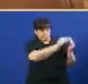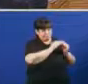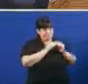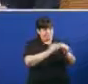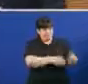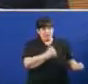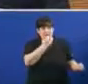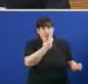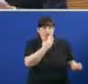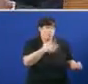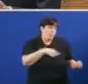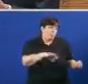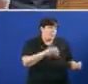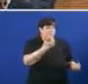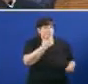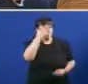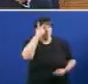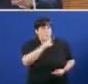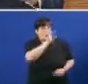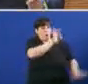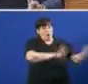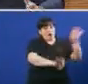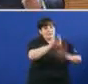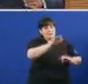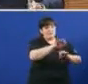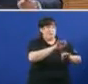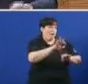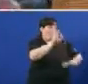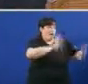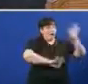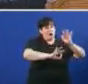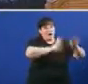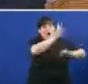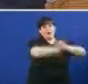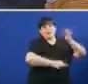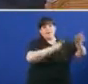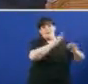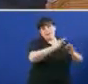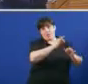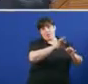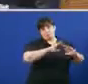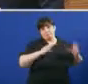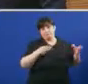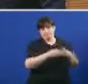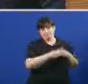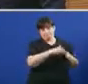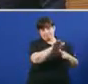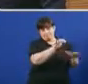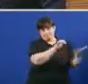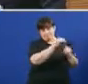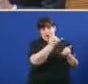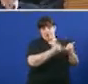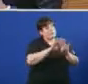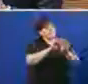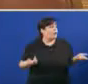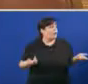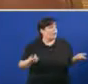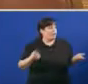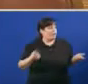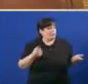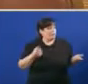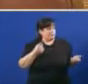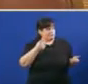unha asamblea en Vigo, póñanse de acordo si temos que darlle máis diñeiro, concerto de Povisa ou menos, o que non vale decir unha cousa e a contraria.